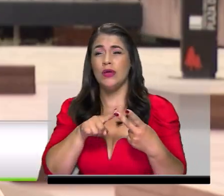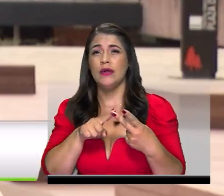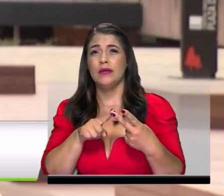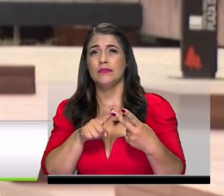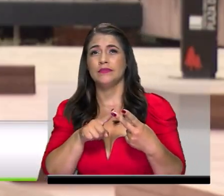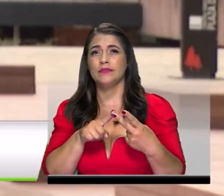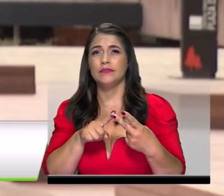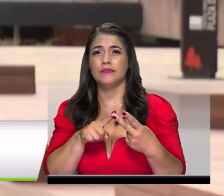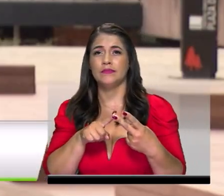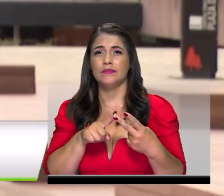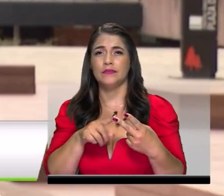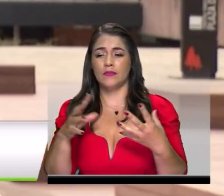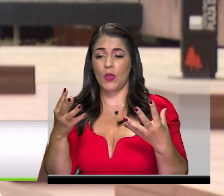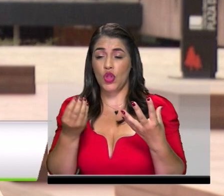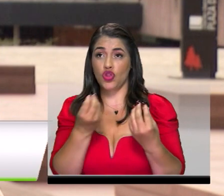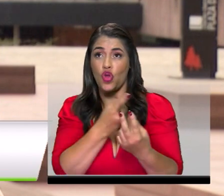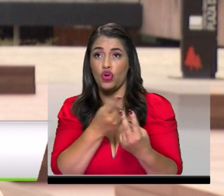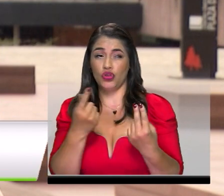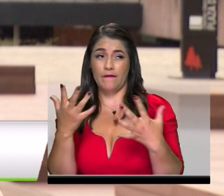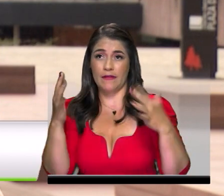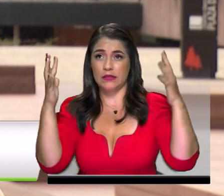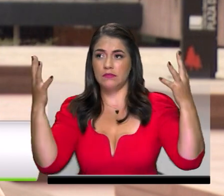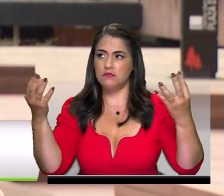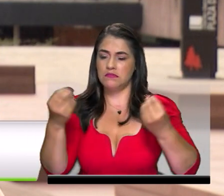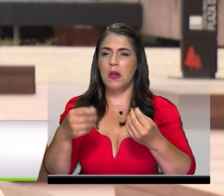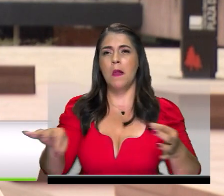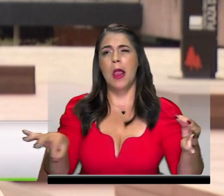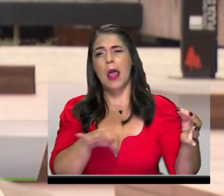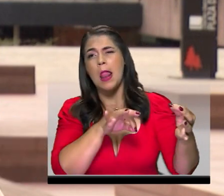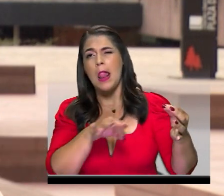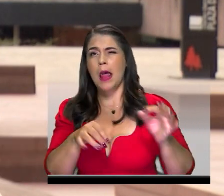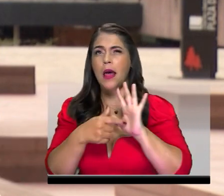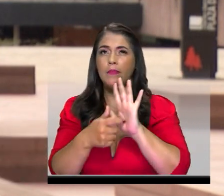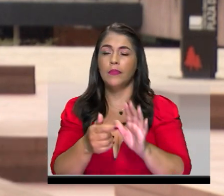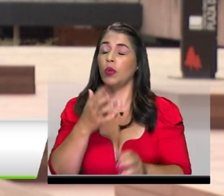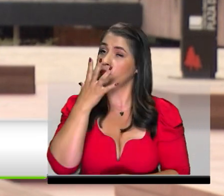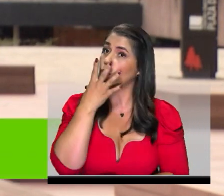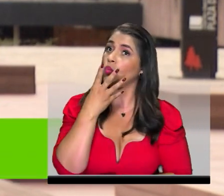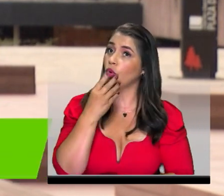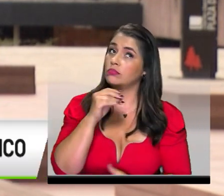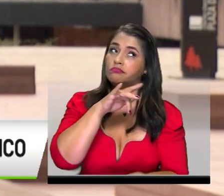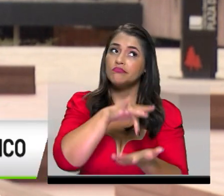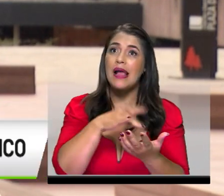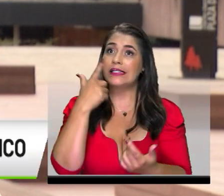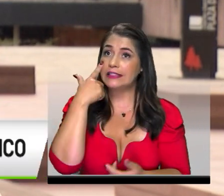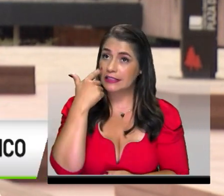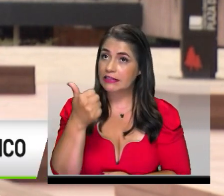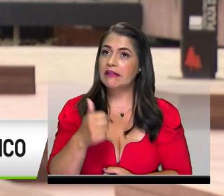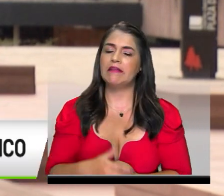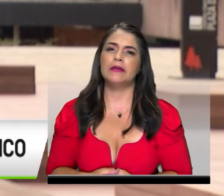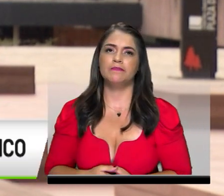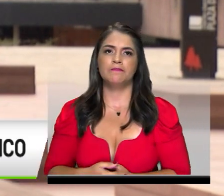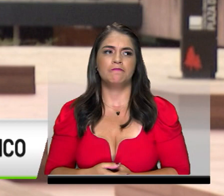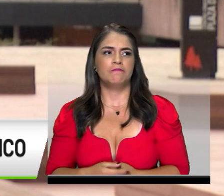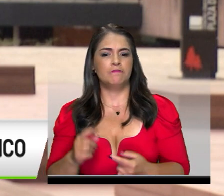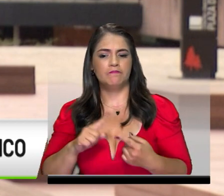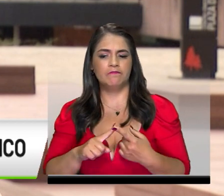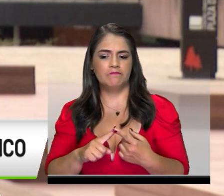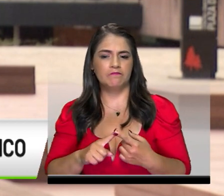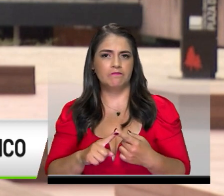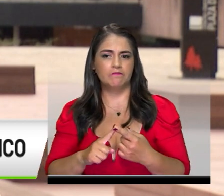en valle de bravo entonces pues bueno realmente una gira muy chévere donde pues pudimos mostrar el talento